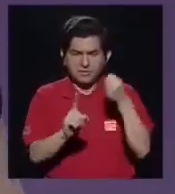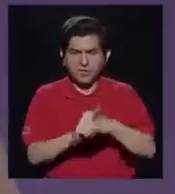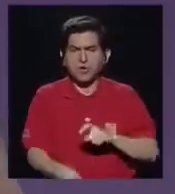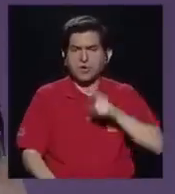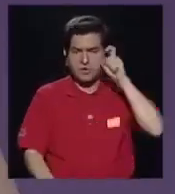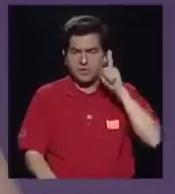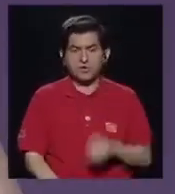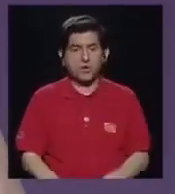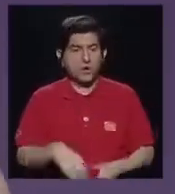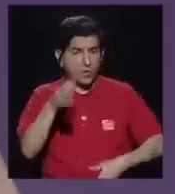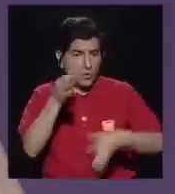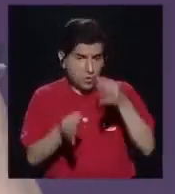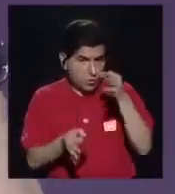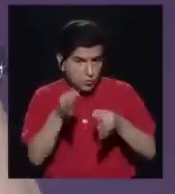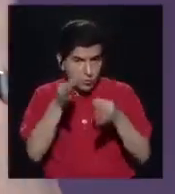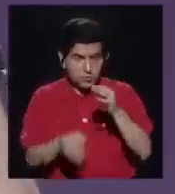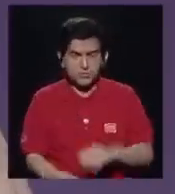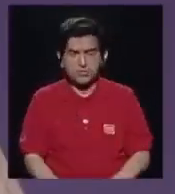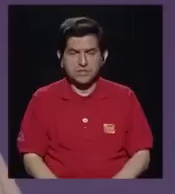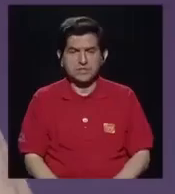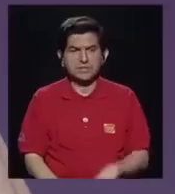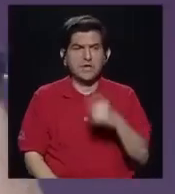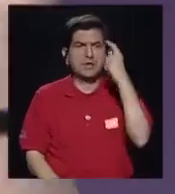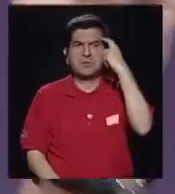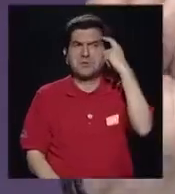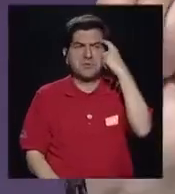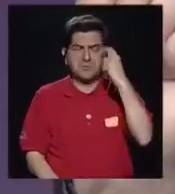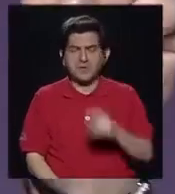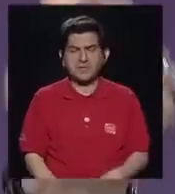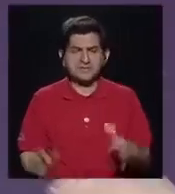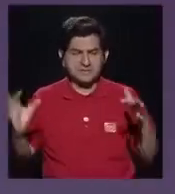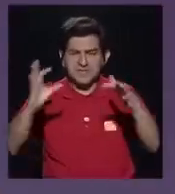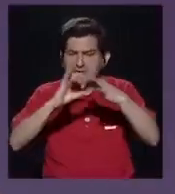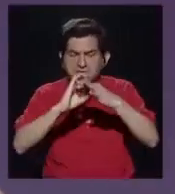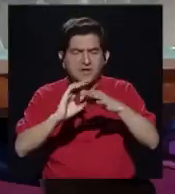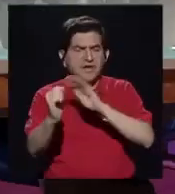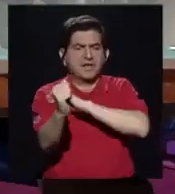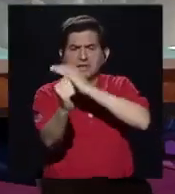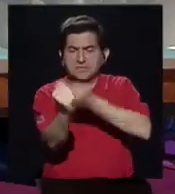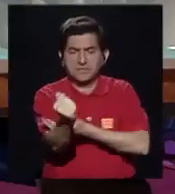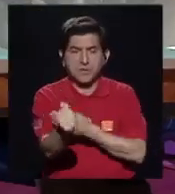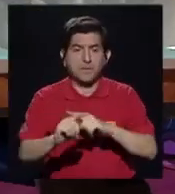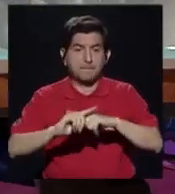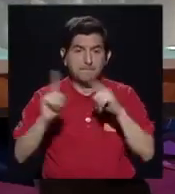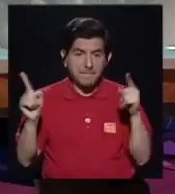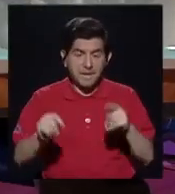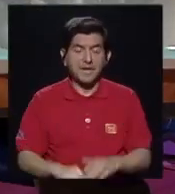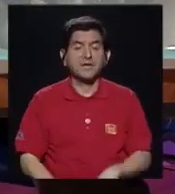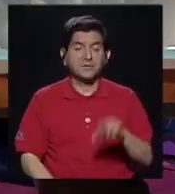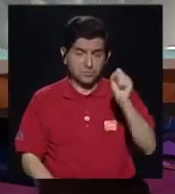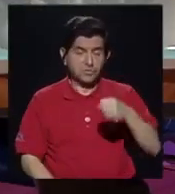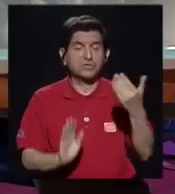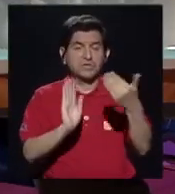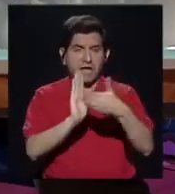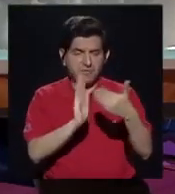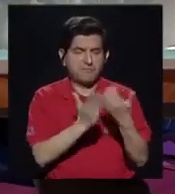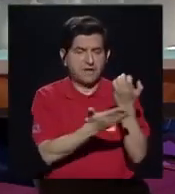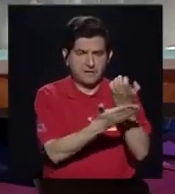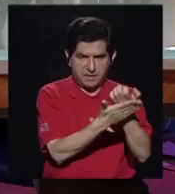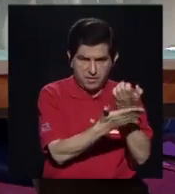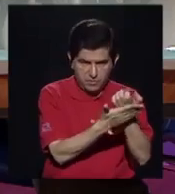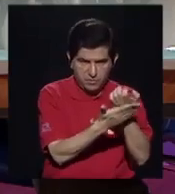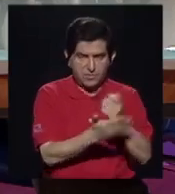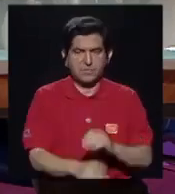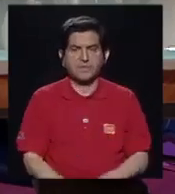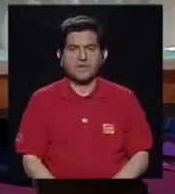la justicia no es no consigue pensar en términos relación de poder pero esa relación de poder es afectada por la economía es